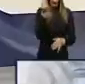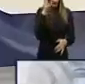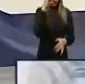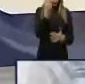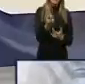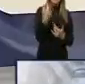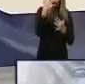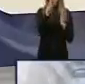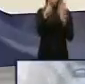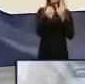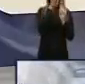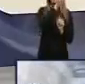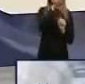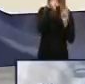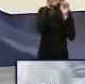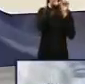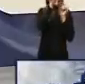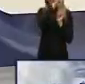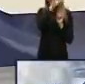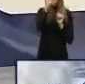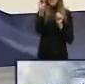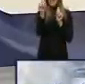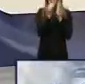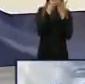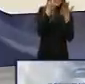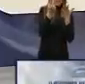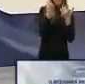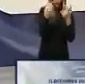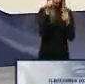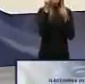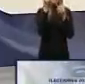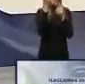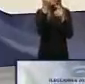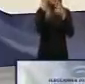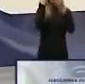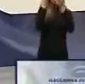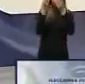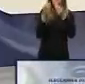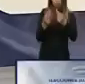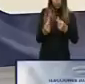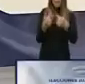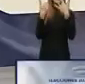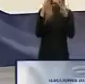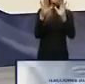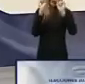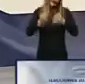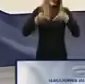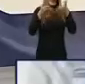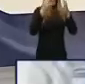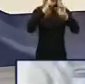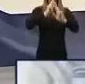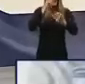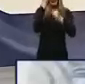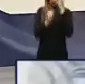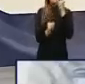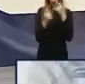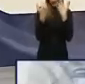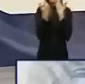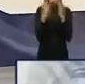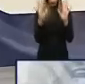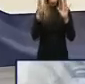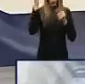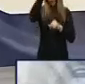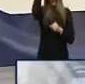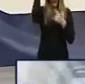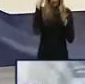de 400 actas las que aún faltan de contabilizar para ya dar los resultados finales, pero ya la victoria está más que